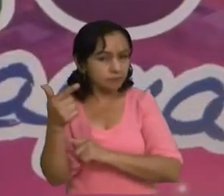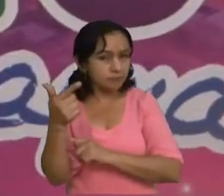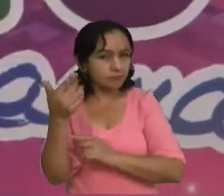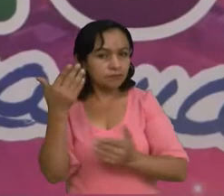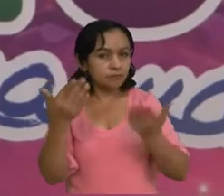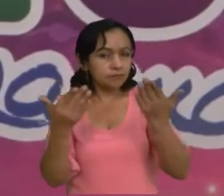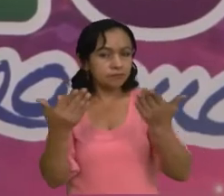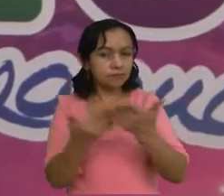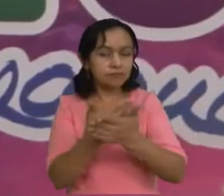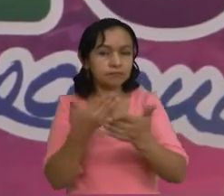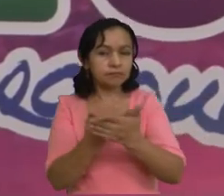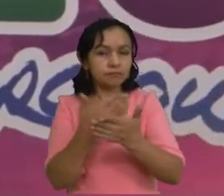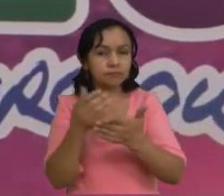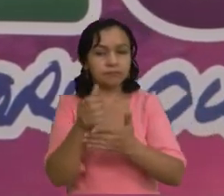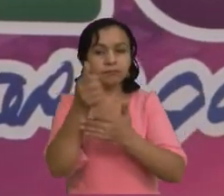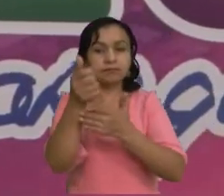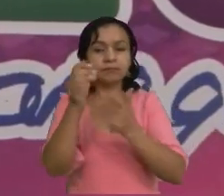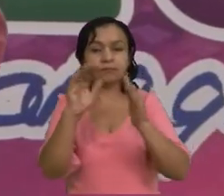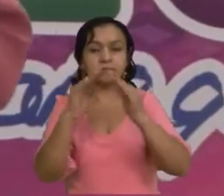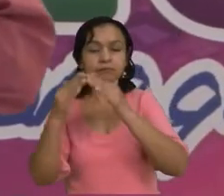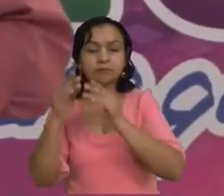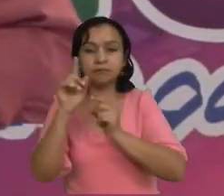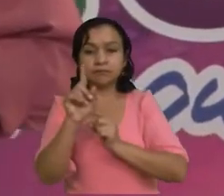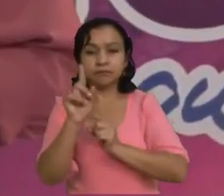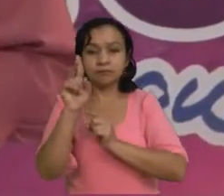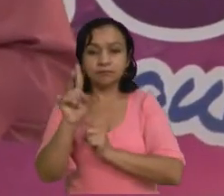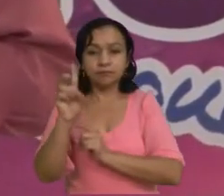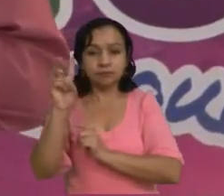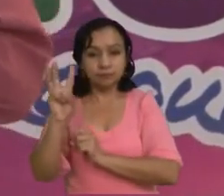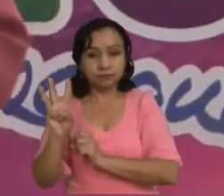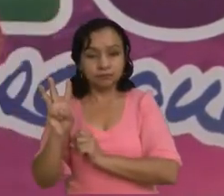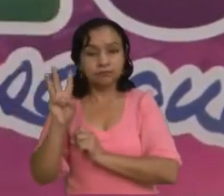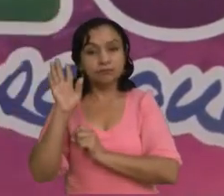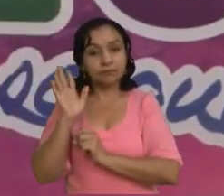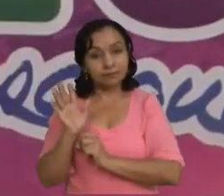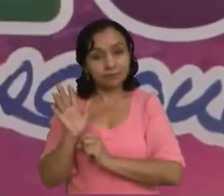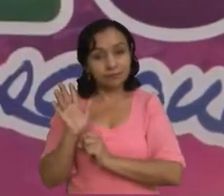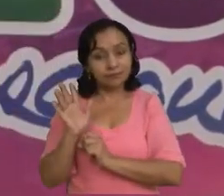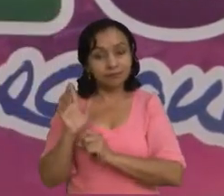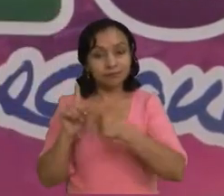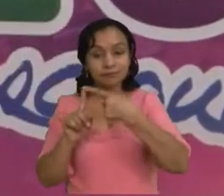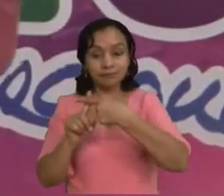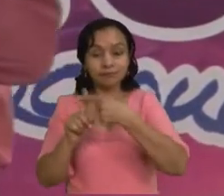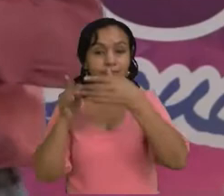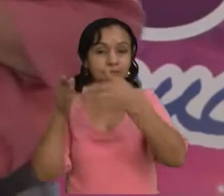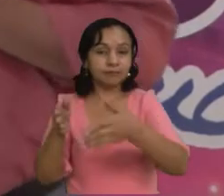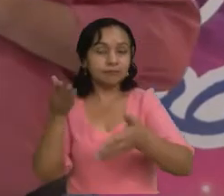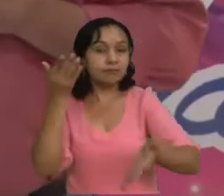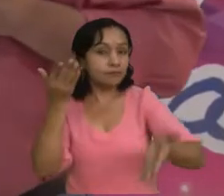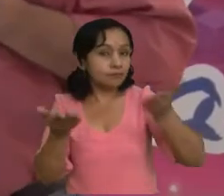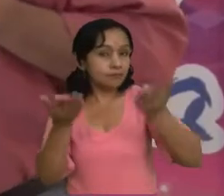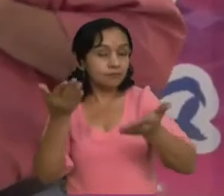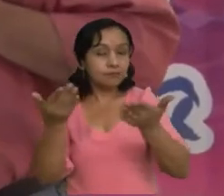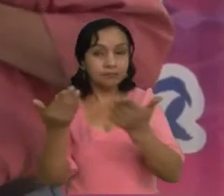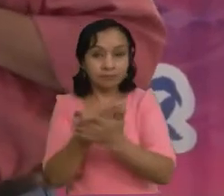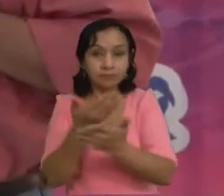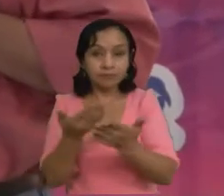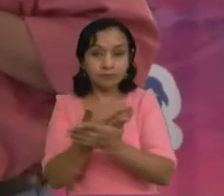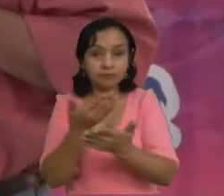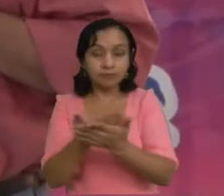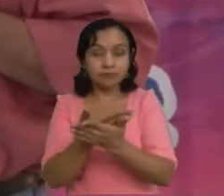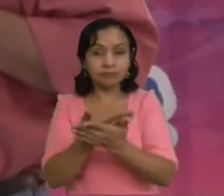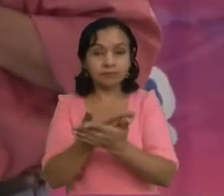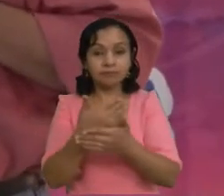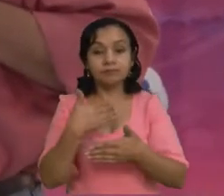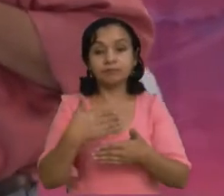nueva alternativa para los distritos 1, 2, 3 y 5, y estaremos también presentándoles próximamente